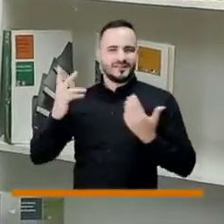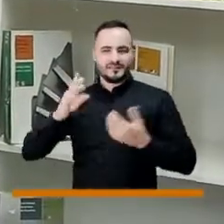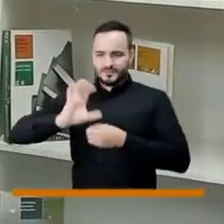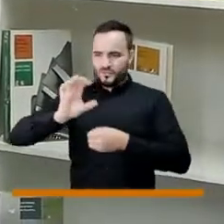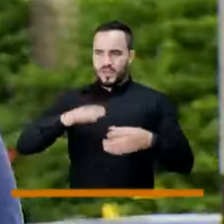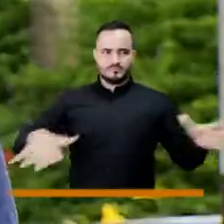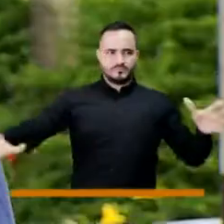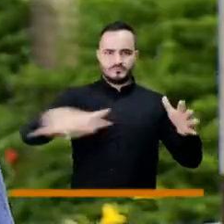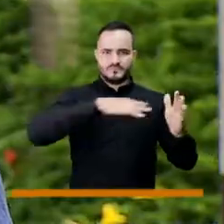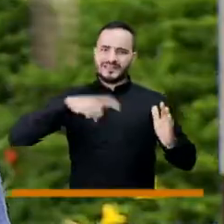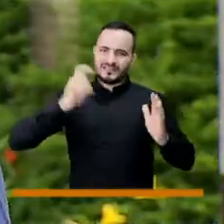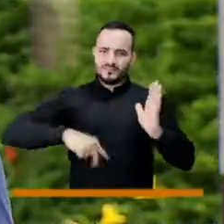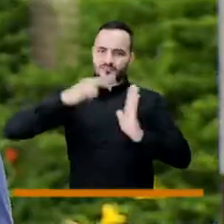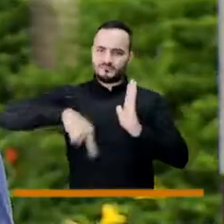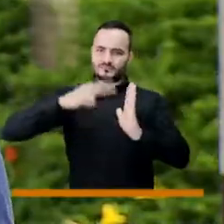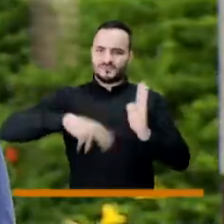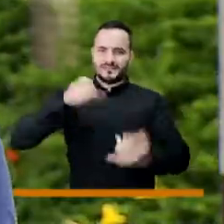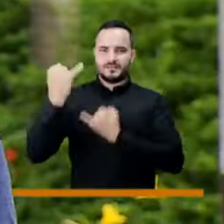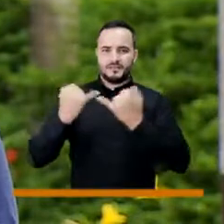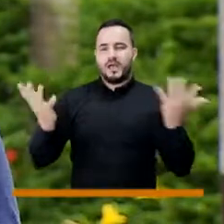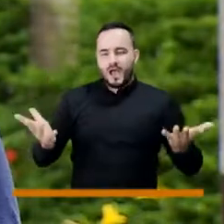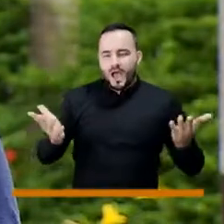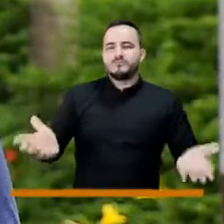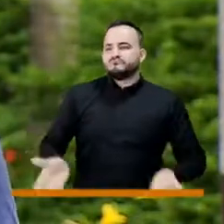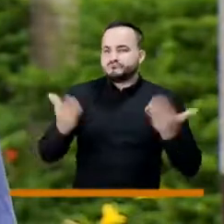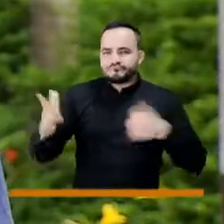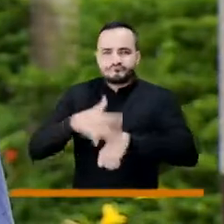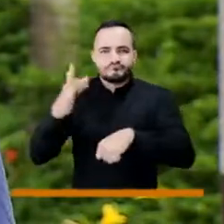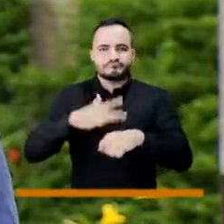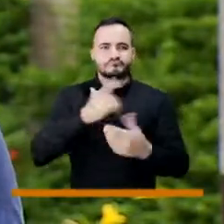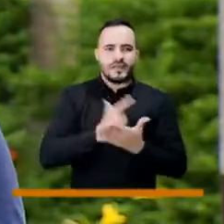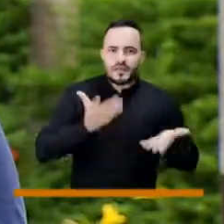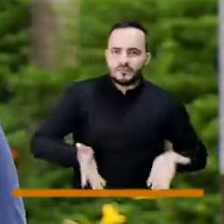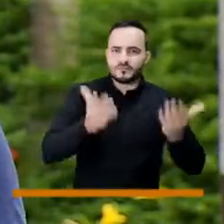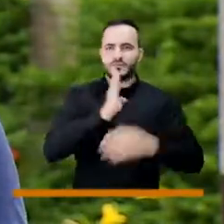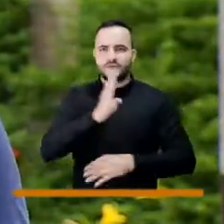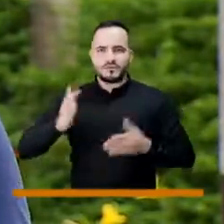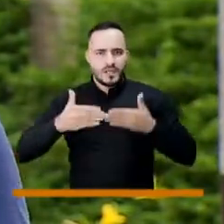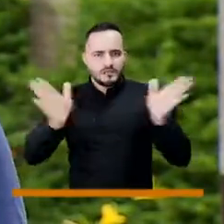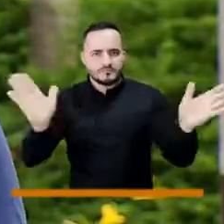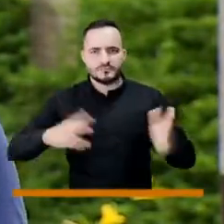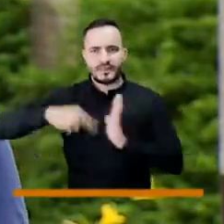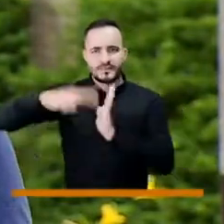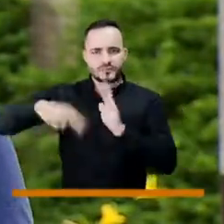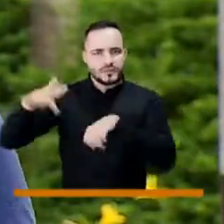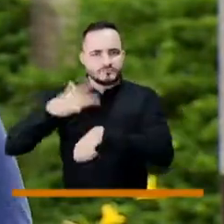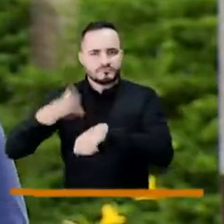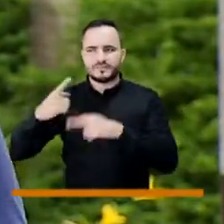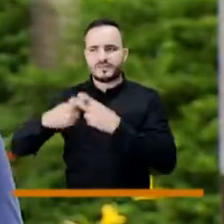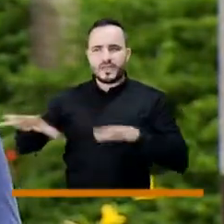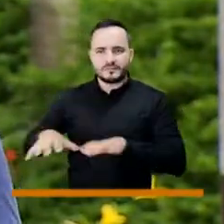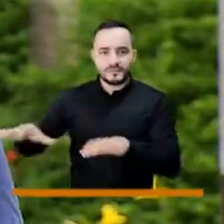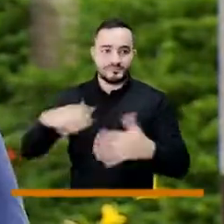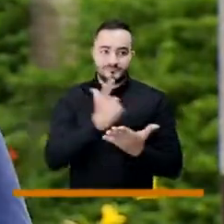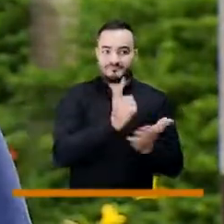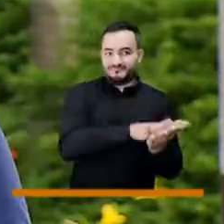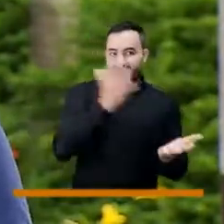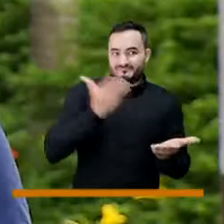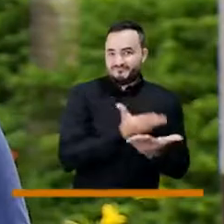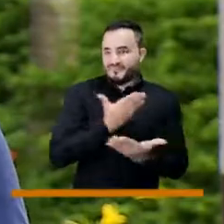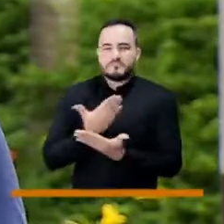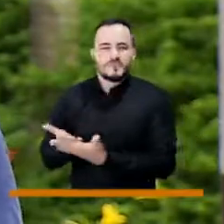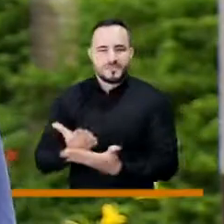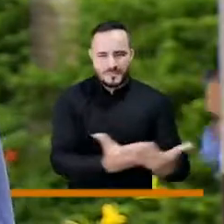estrategia Medellín Ciudad Lectora, un sistema de bibliotecas público muy fortalecido, una agenda de estímulos en literatura, en fomento de lectura, en